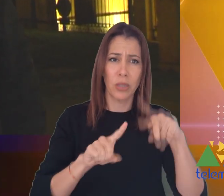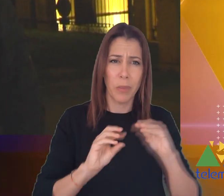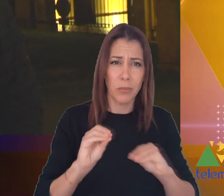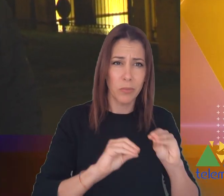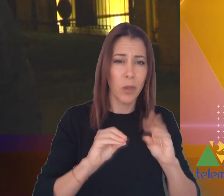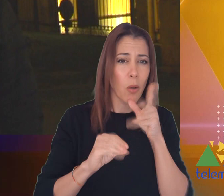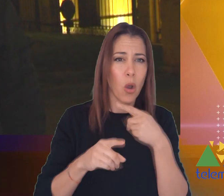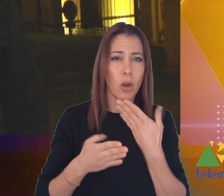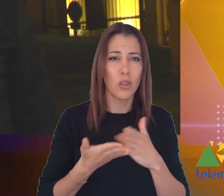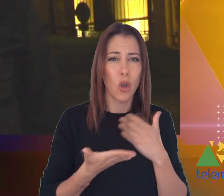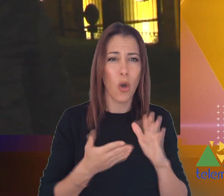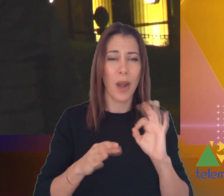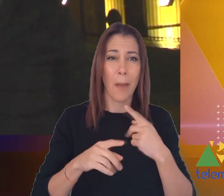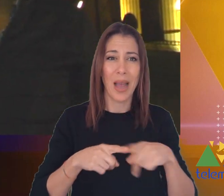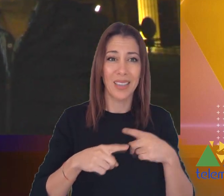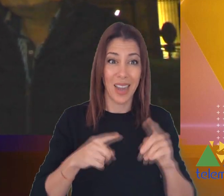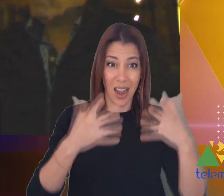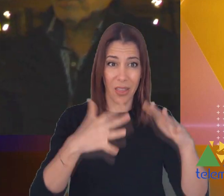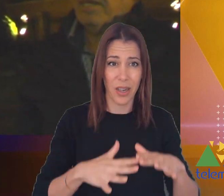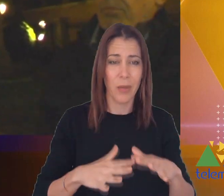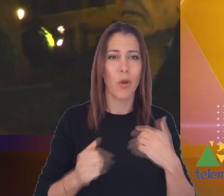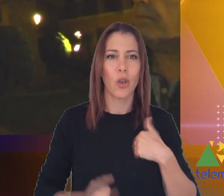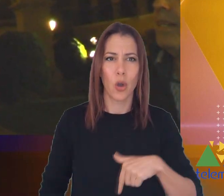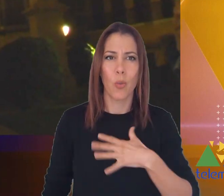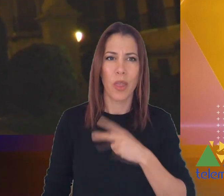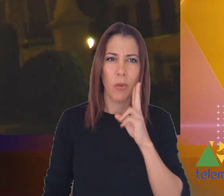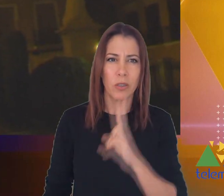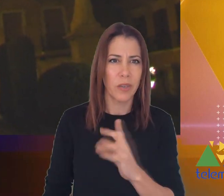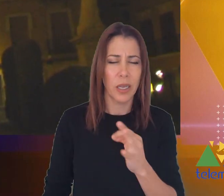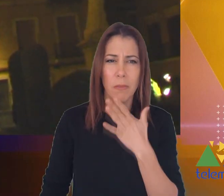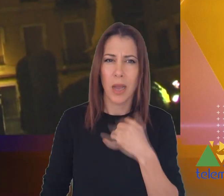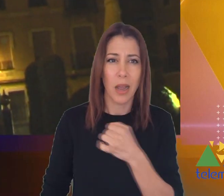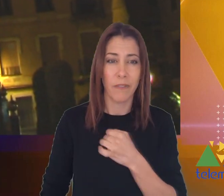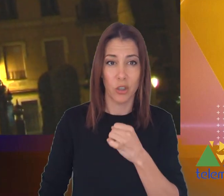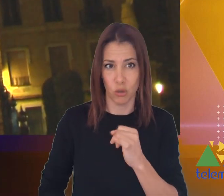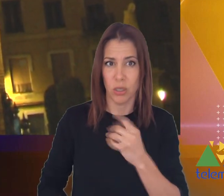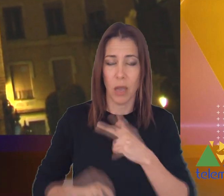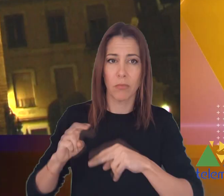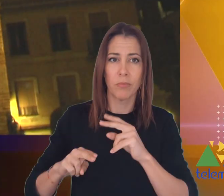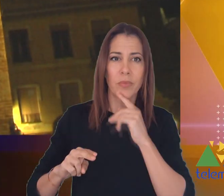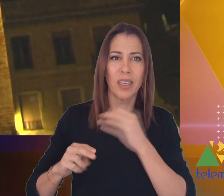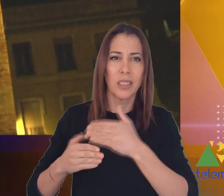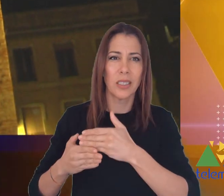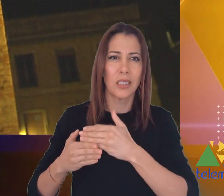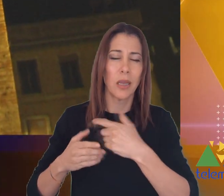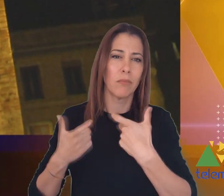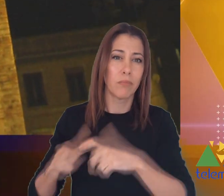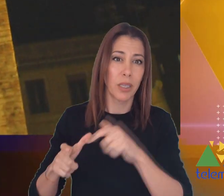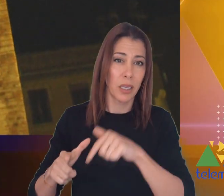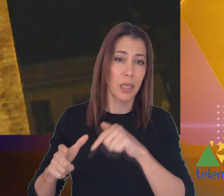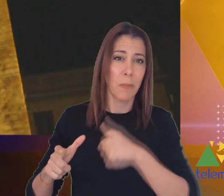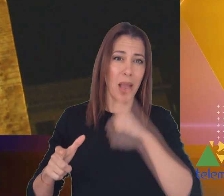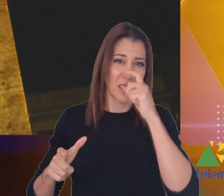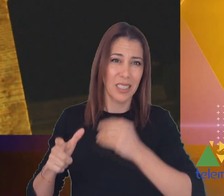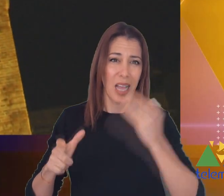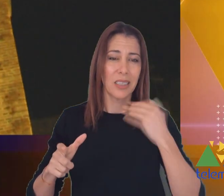parte de los materiales de derribo y hoy podemos apreciar pues la magnífica obra, por un lado la parte mudéjar de la iglesia, la parte más